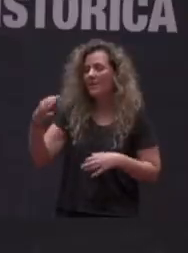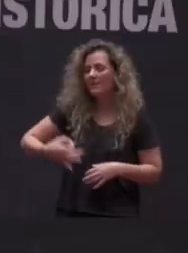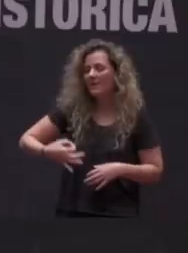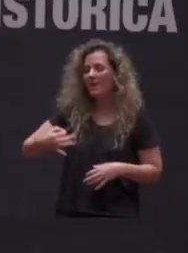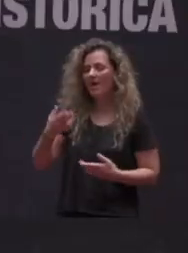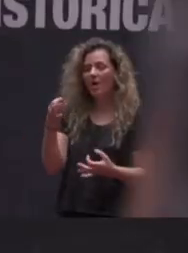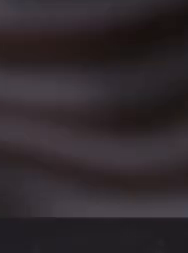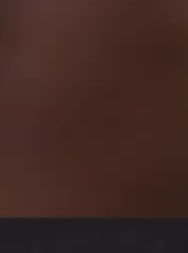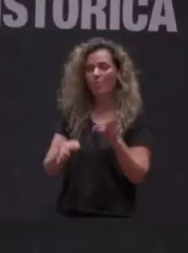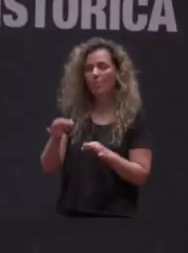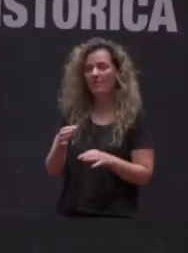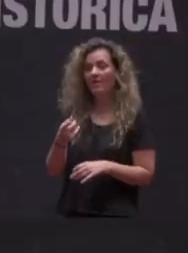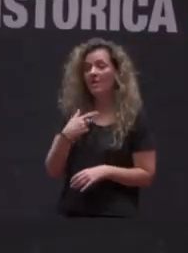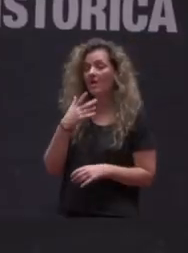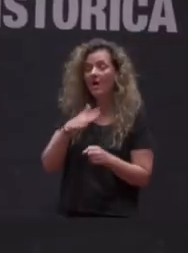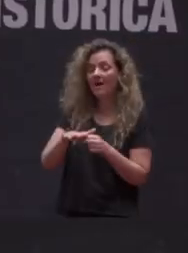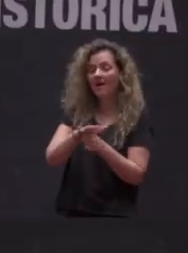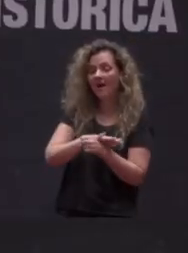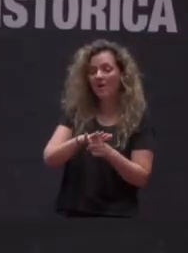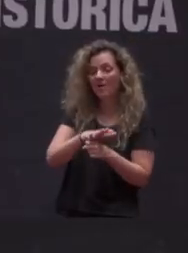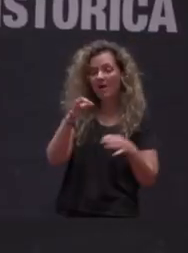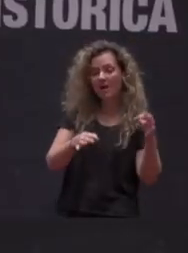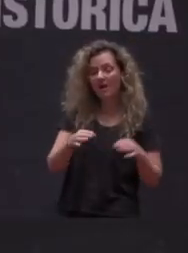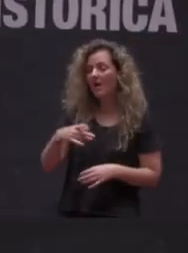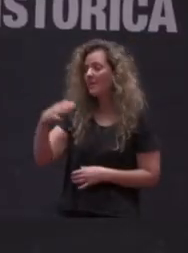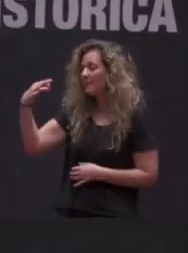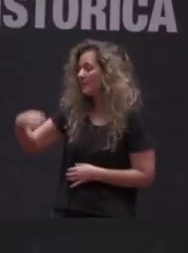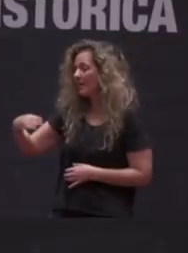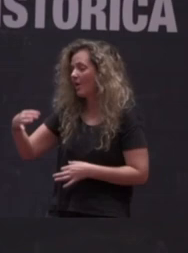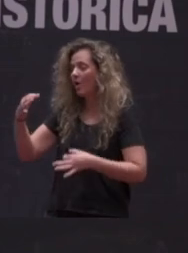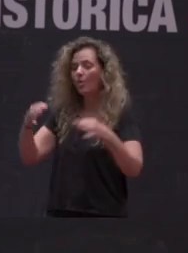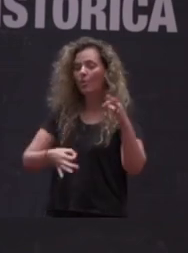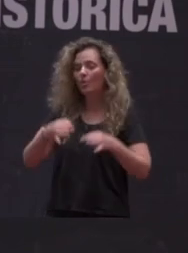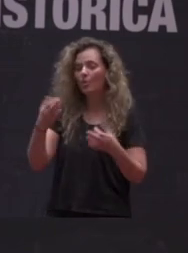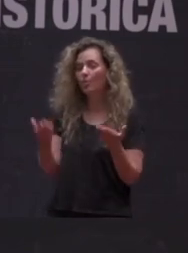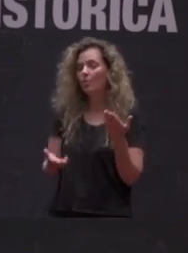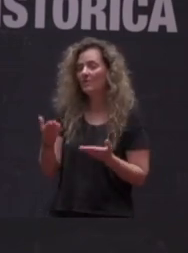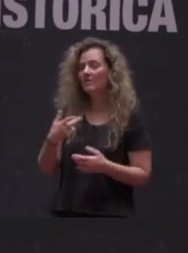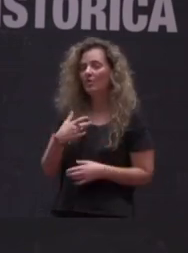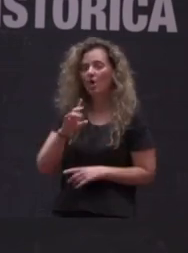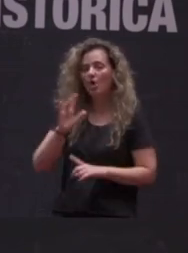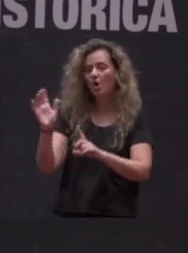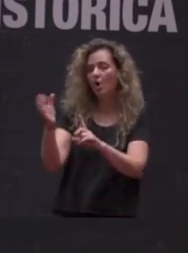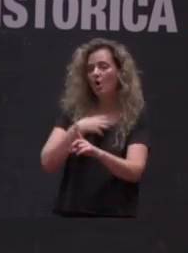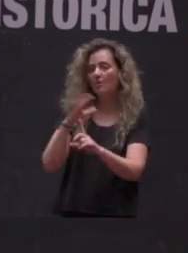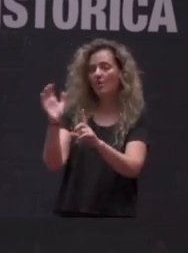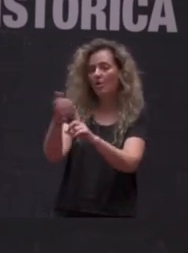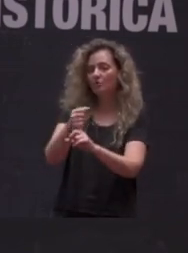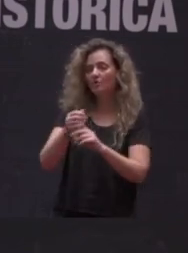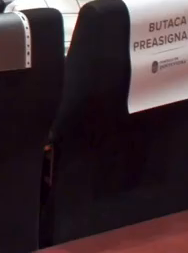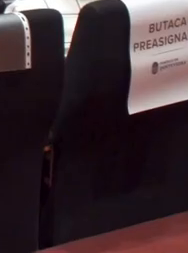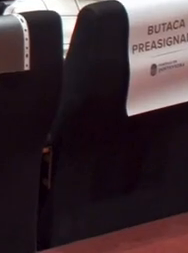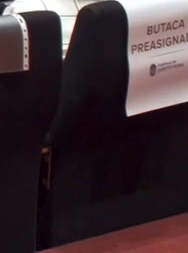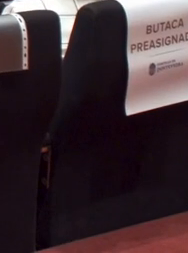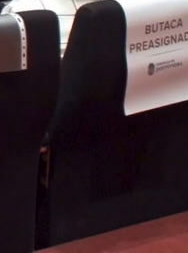No estemos claros que en el ámbito jurídico, la verdad es judicial, sin ella no podemos conseguir un elemento reparador.